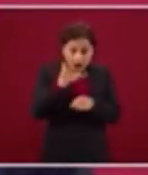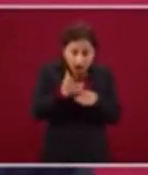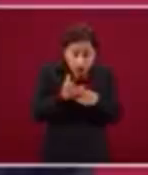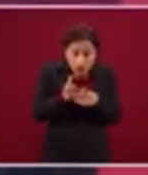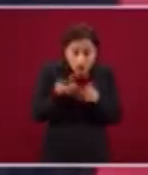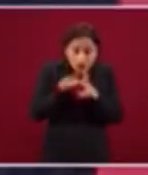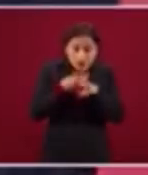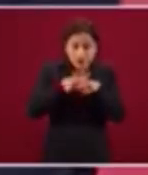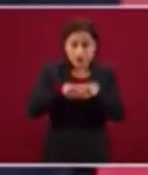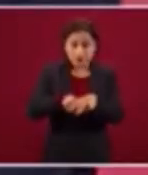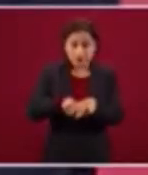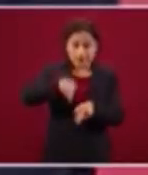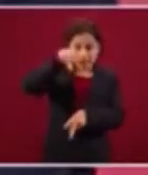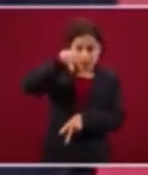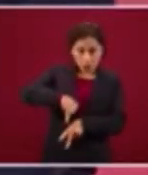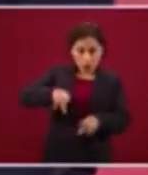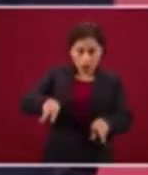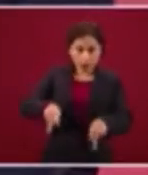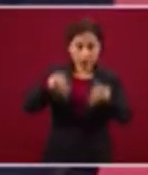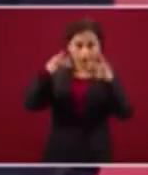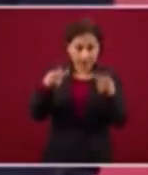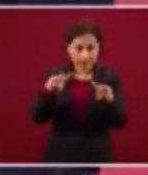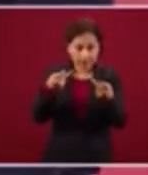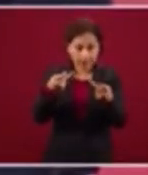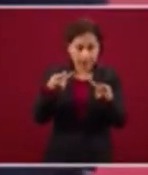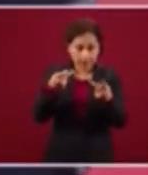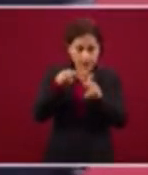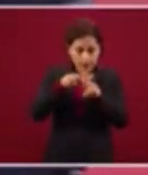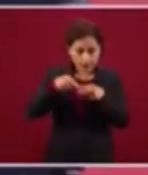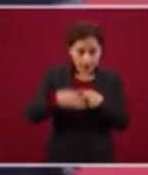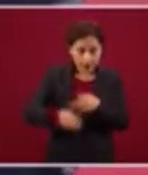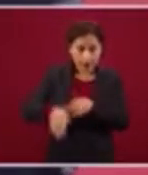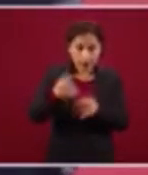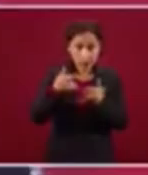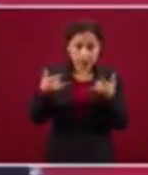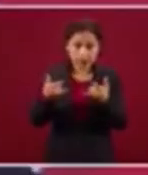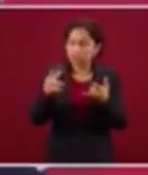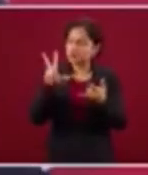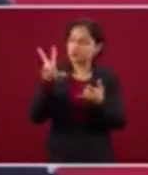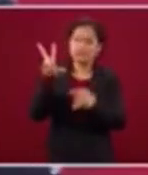estamos vendiendo el avión, sino esta historia